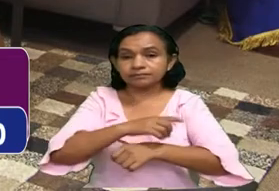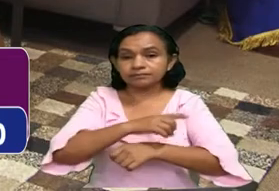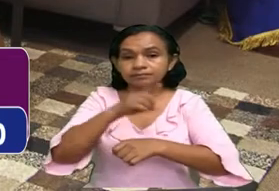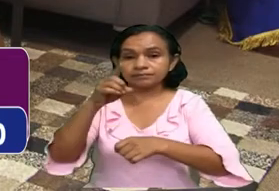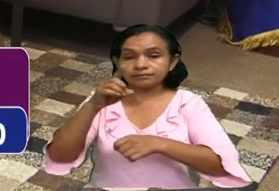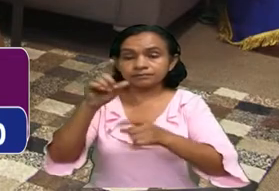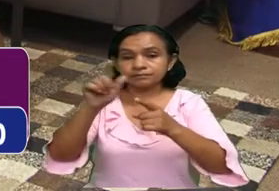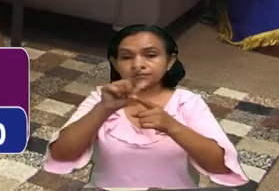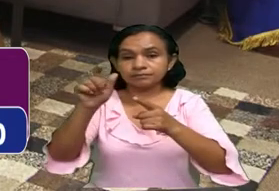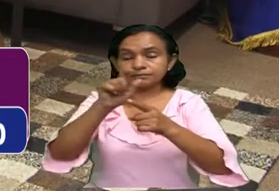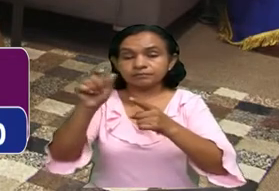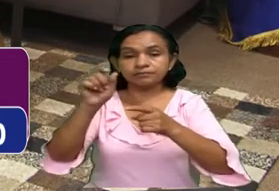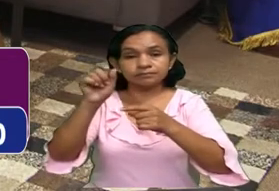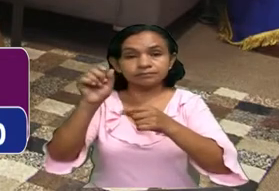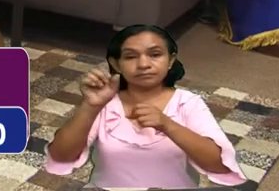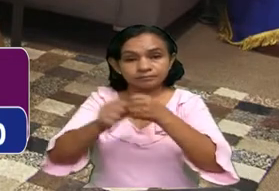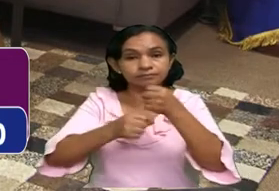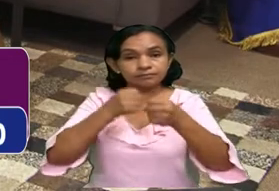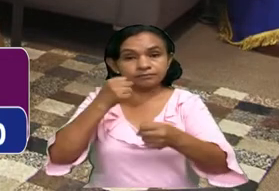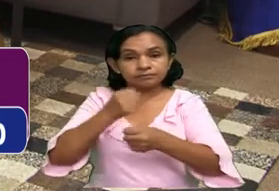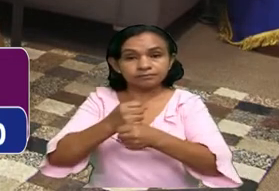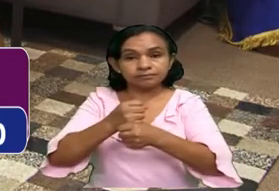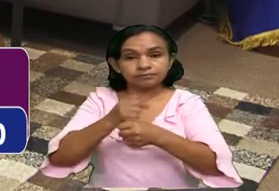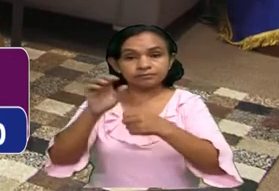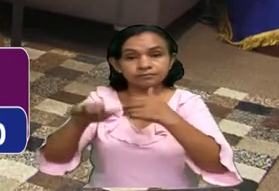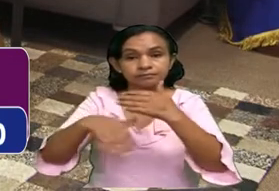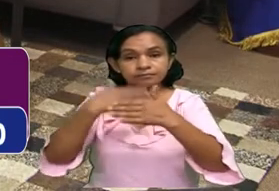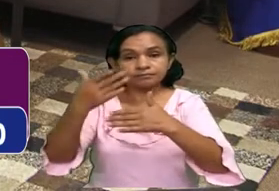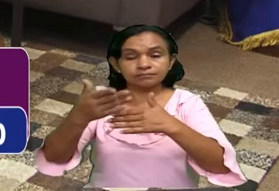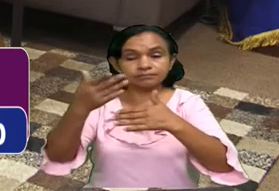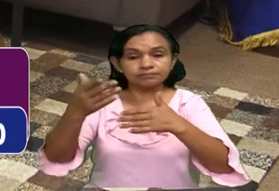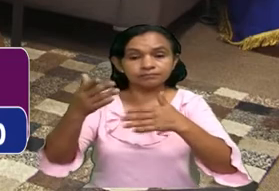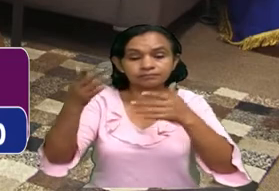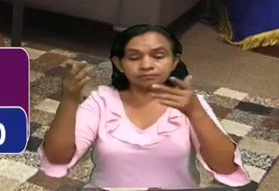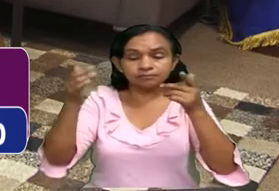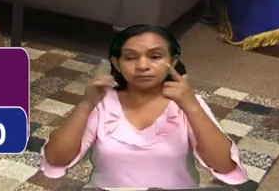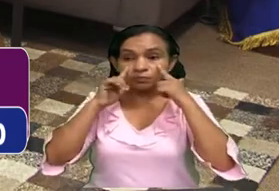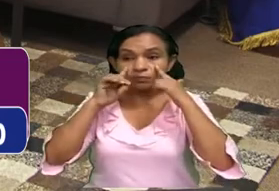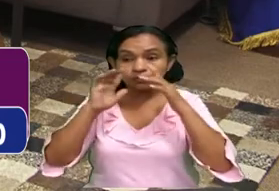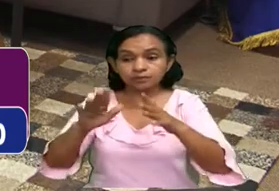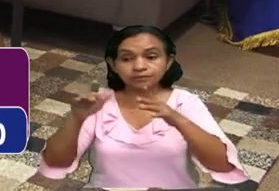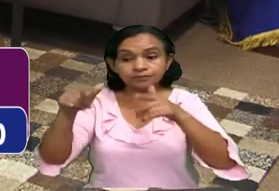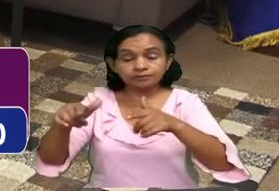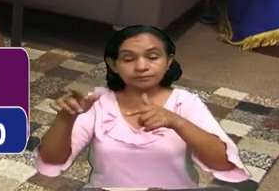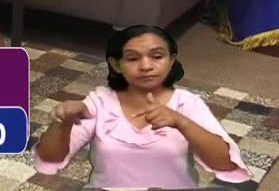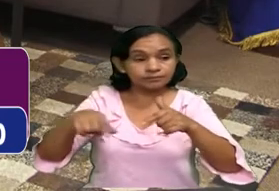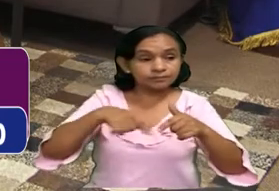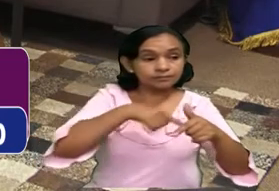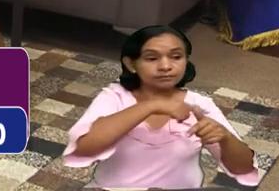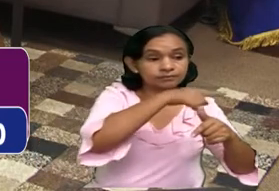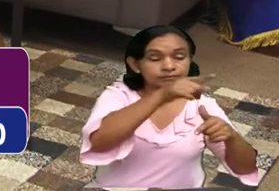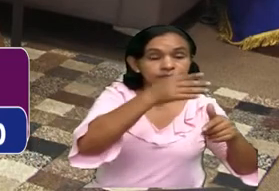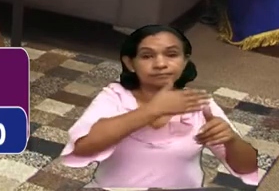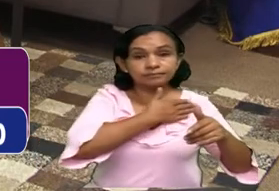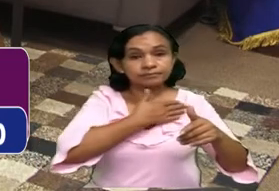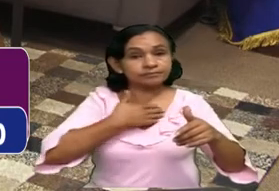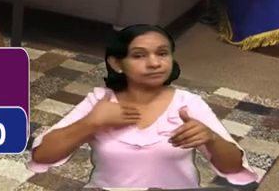unos meses del año y luego lo sacamos a potrero. Entonces eso viene a dar mayor, digamos,